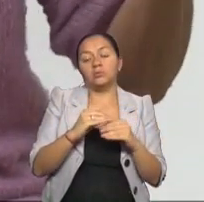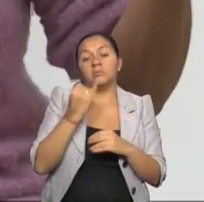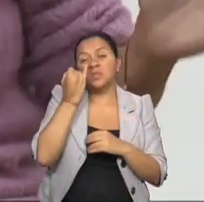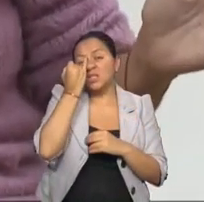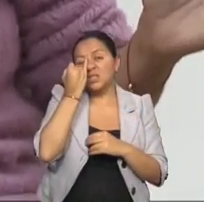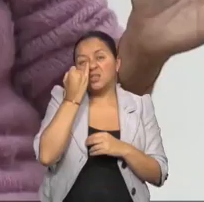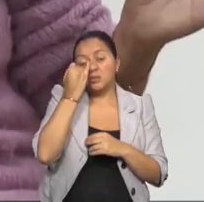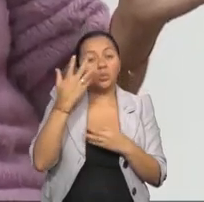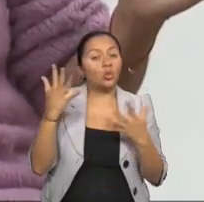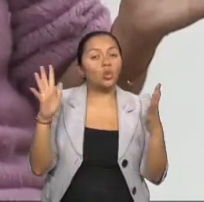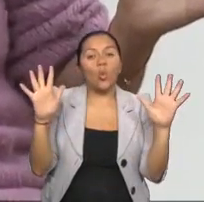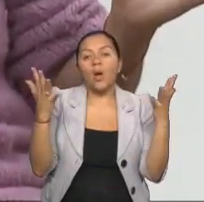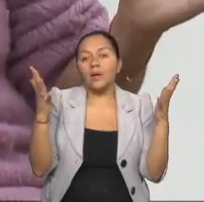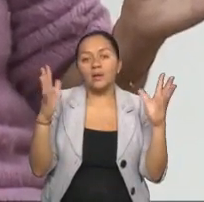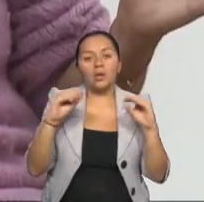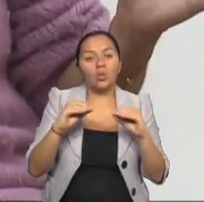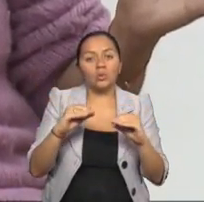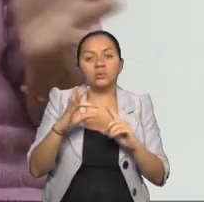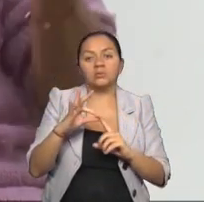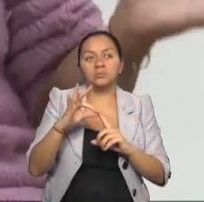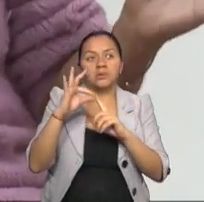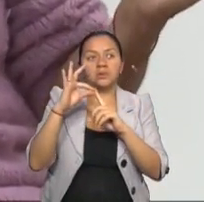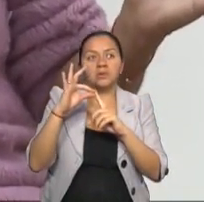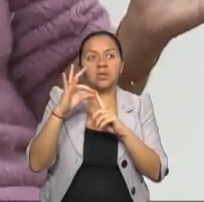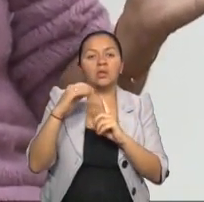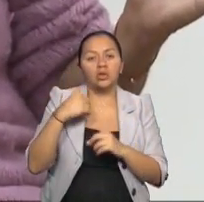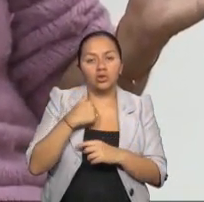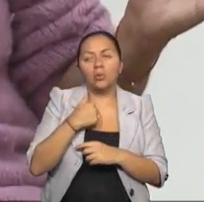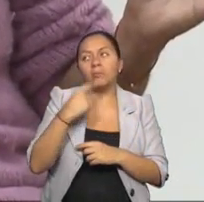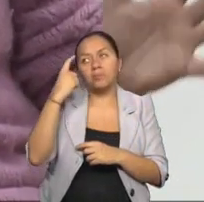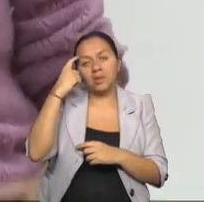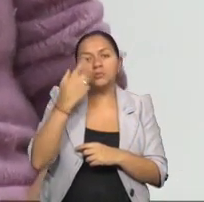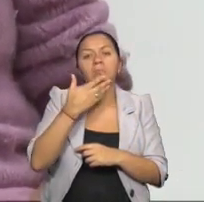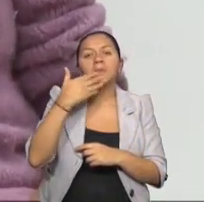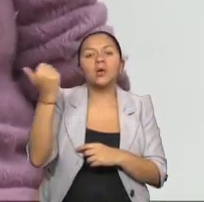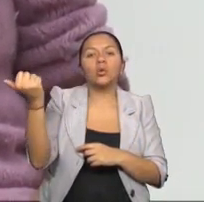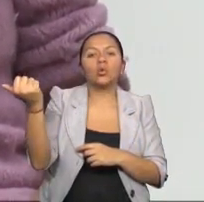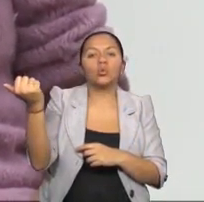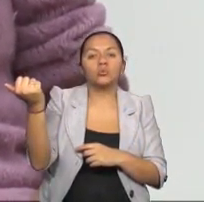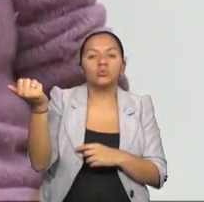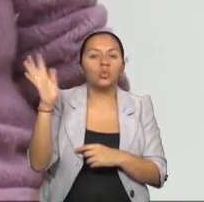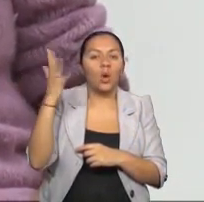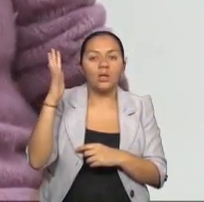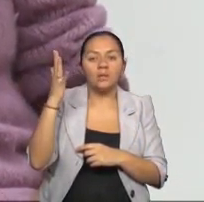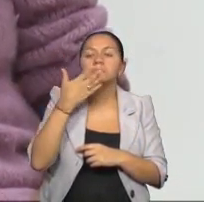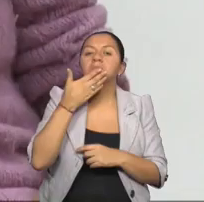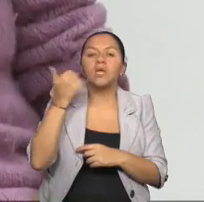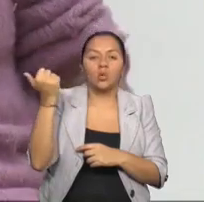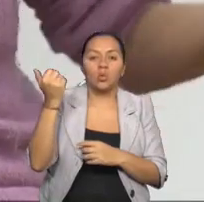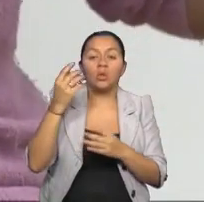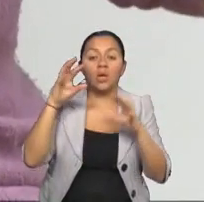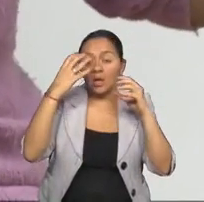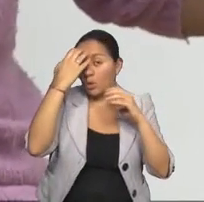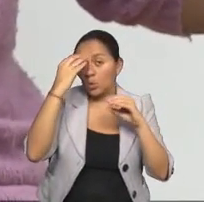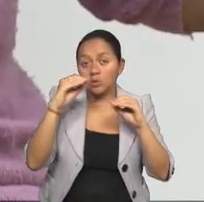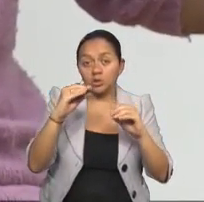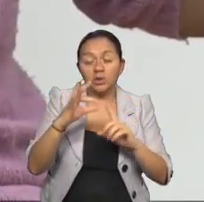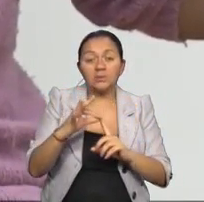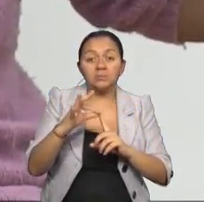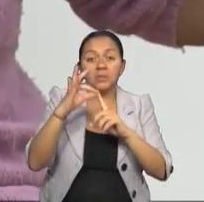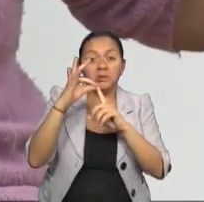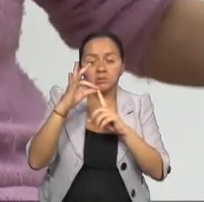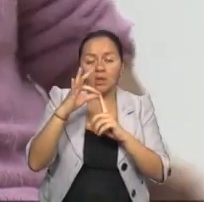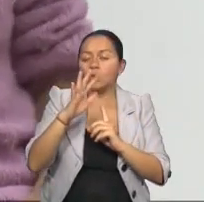especial y yo creo que está bien es mejor con el masaje porque entonces la escuela regular que es la vida